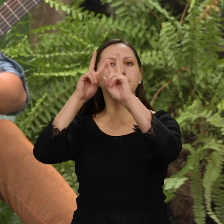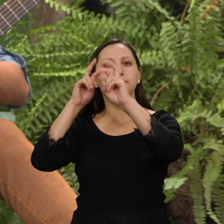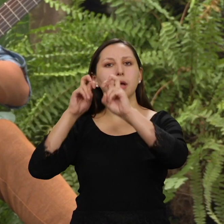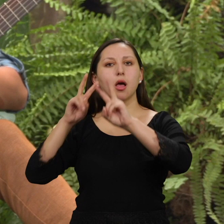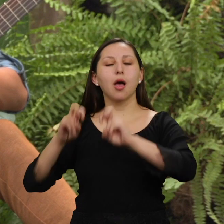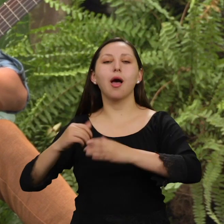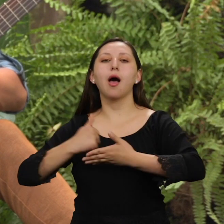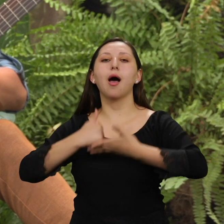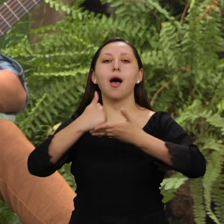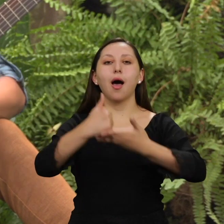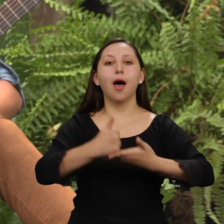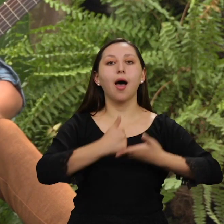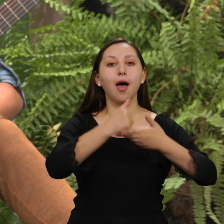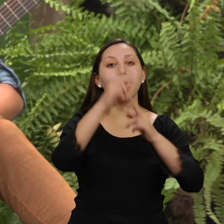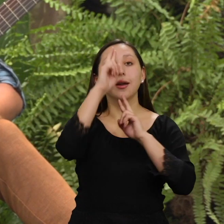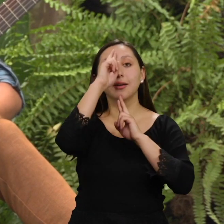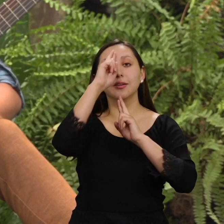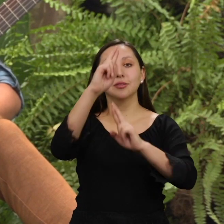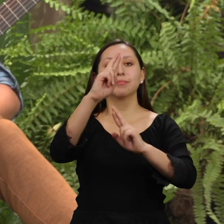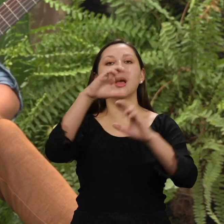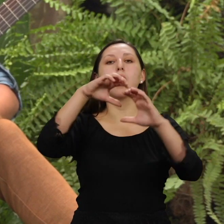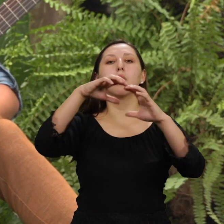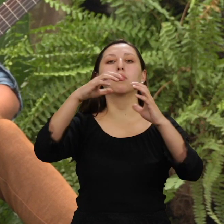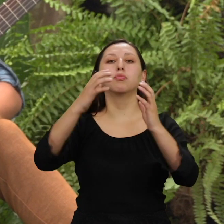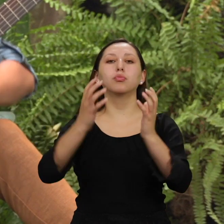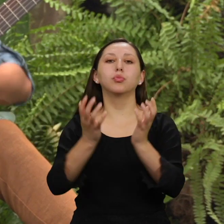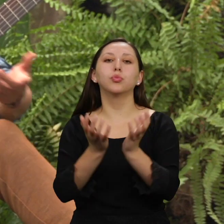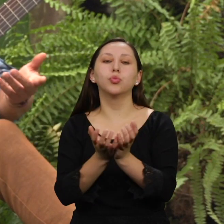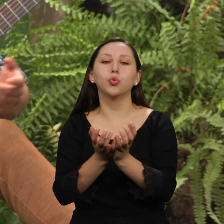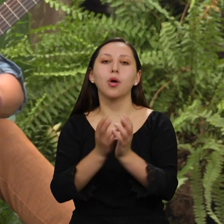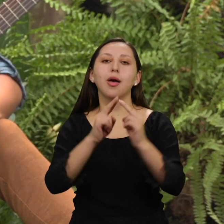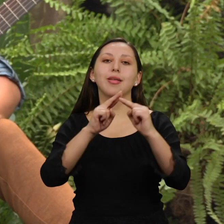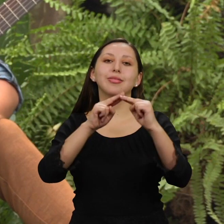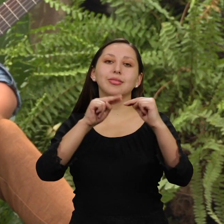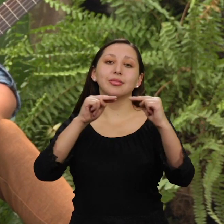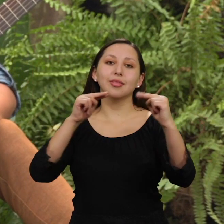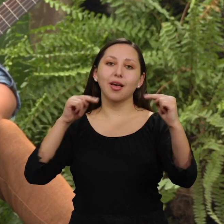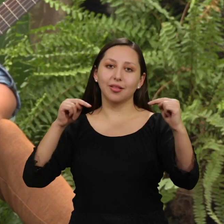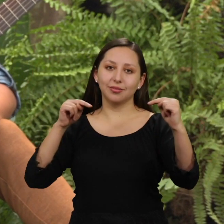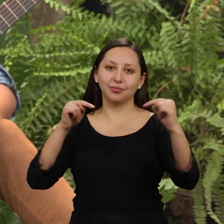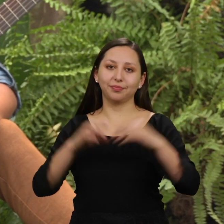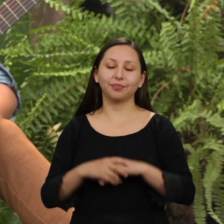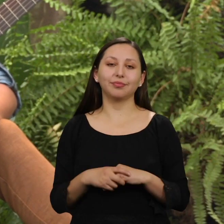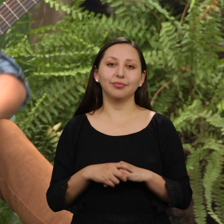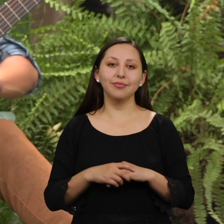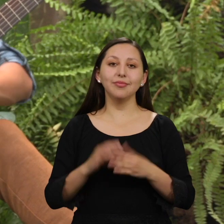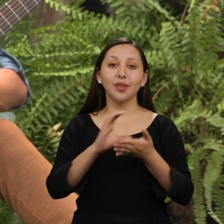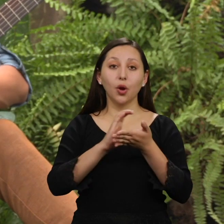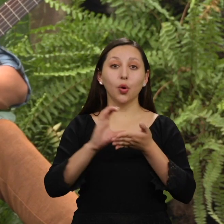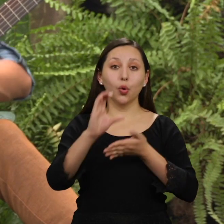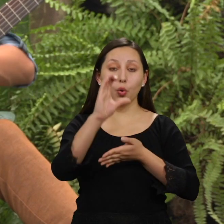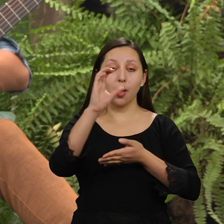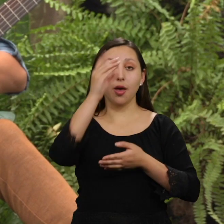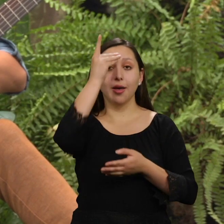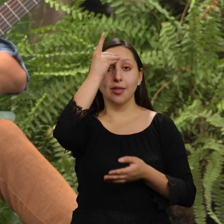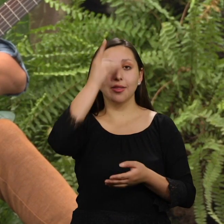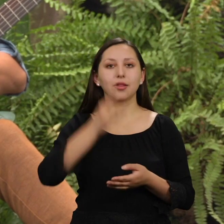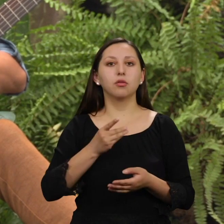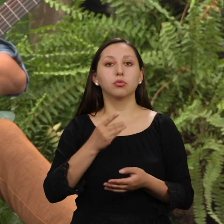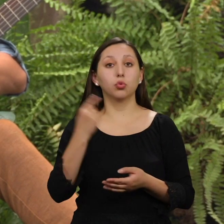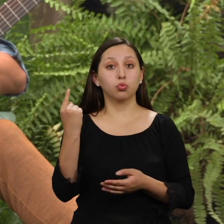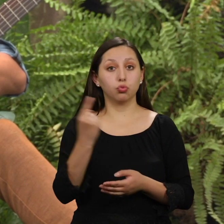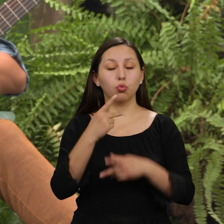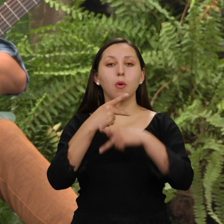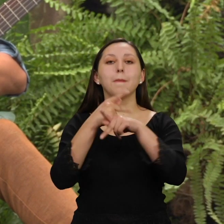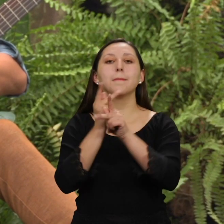investigar Y sobre todo a respetar nuestro planeta Nuestro medio ambiente Ajá, ajá En el cole decidimos